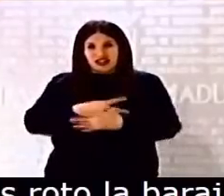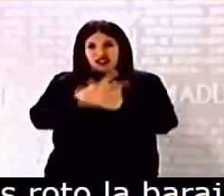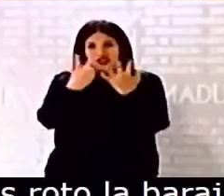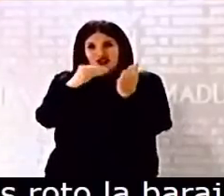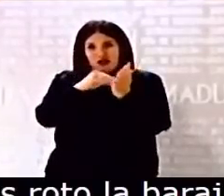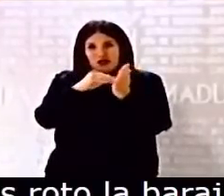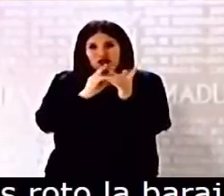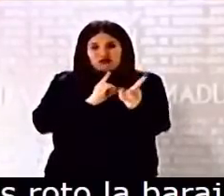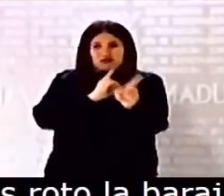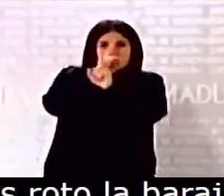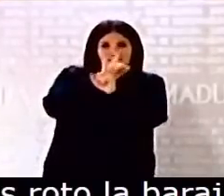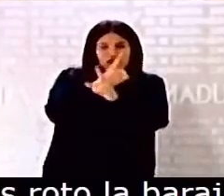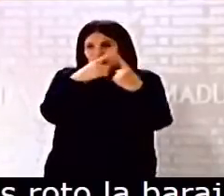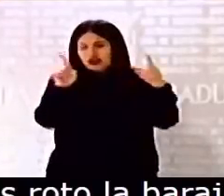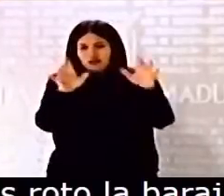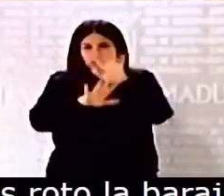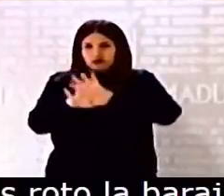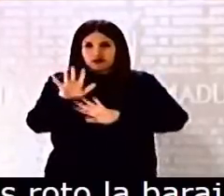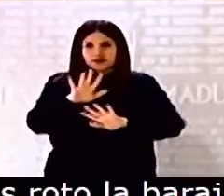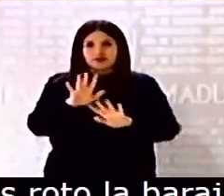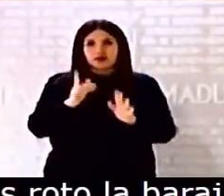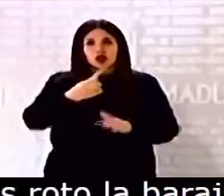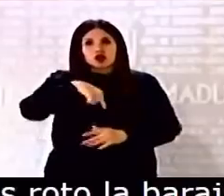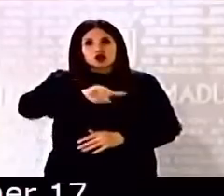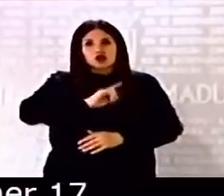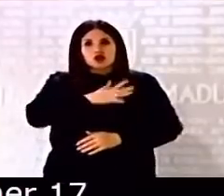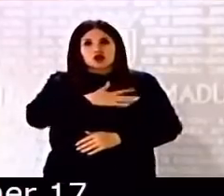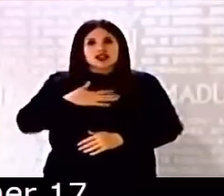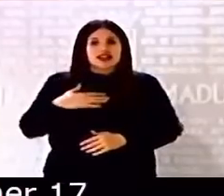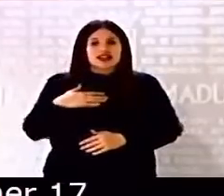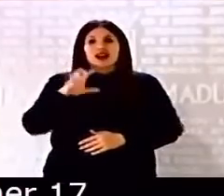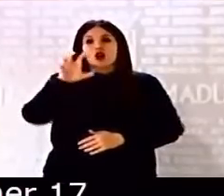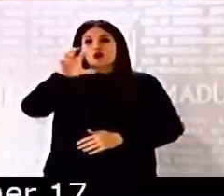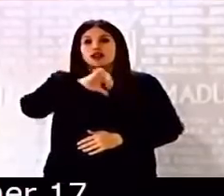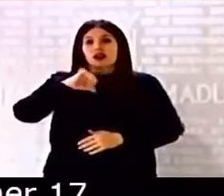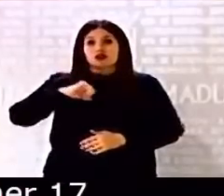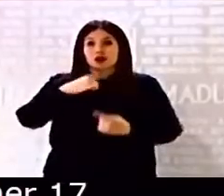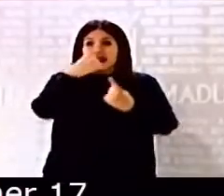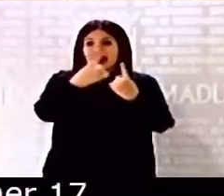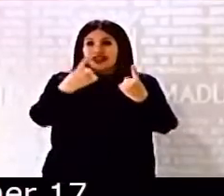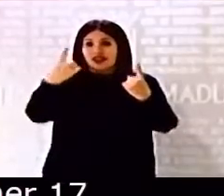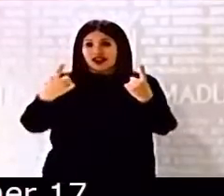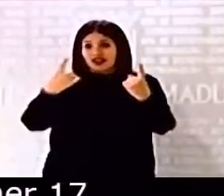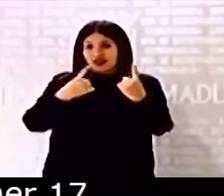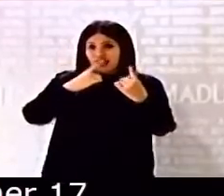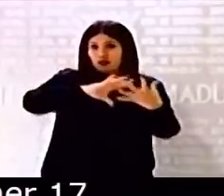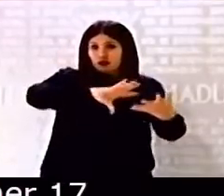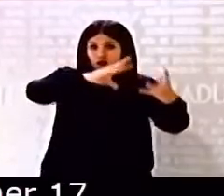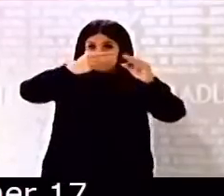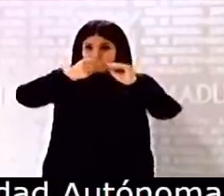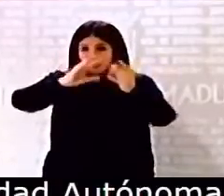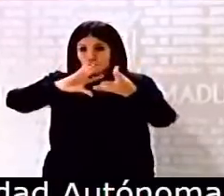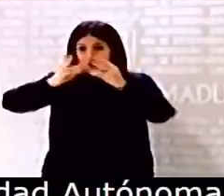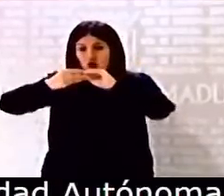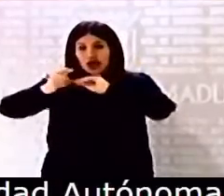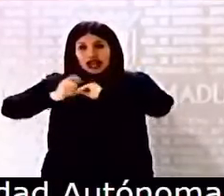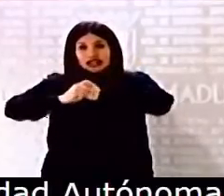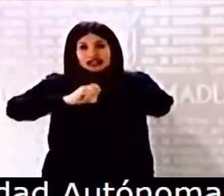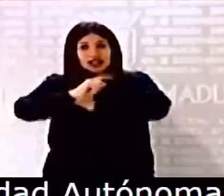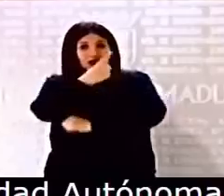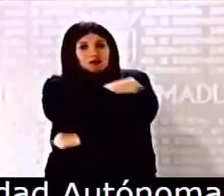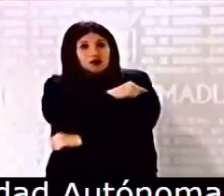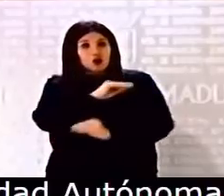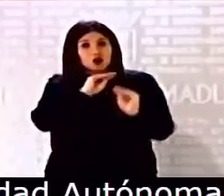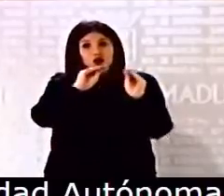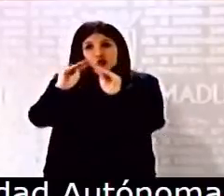hacer pequeñas adaptaciones de la estrategia de vacunación a la realidad de cada comunidad autónoma? Sí, es legítimo, pero siempre respetando el marco